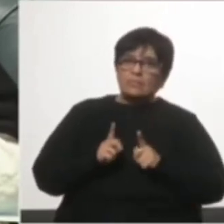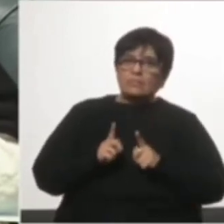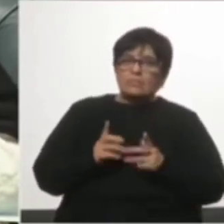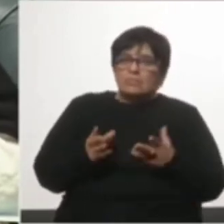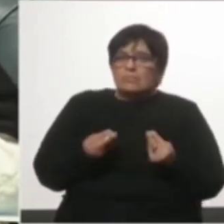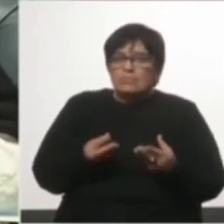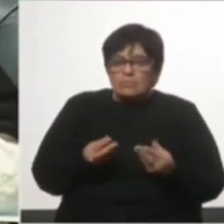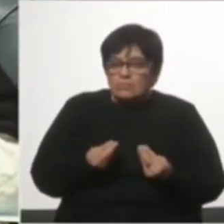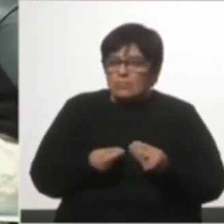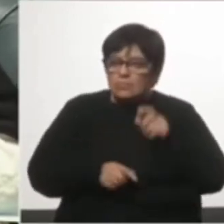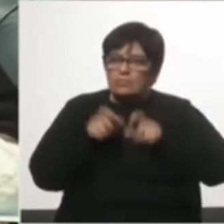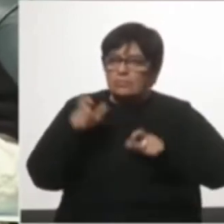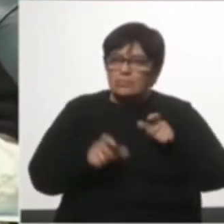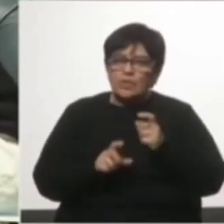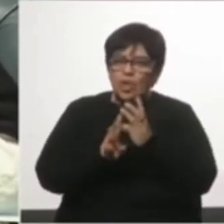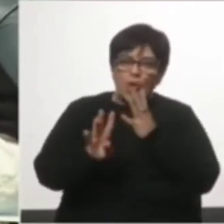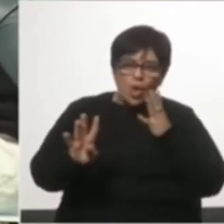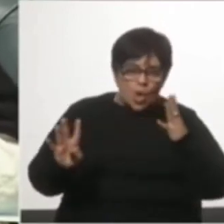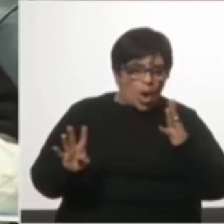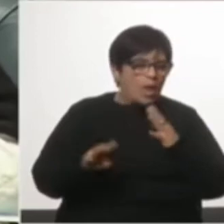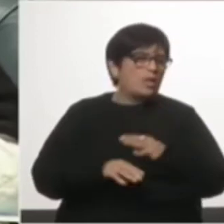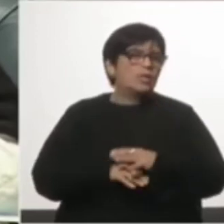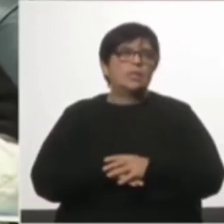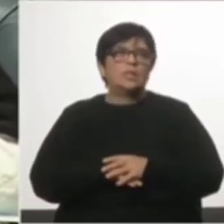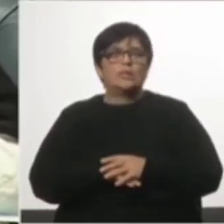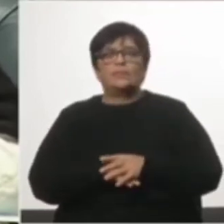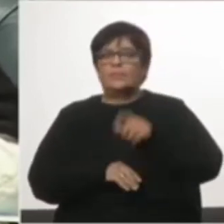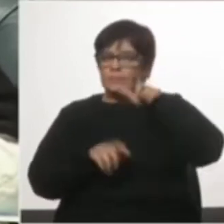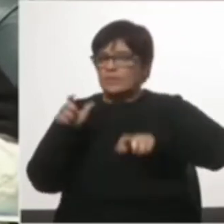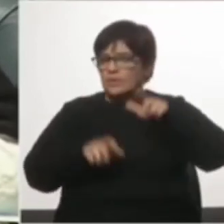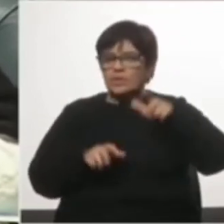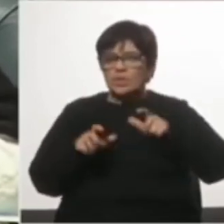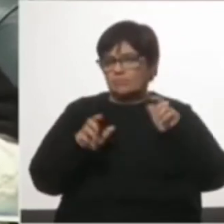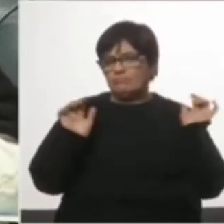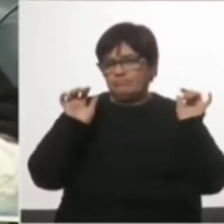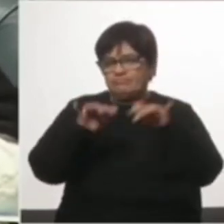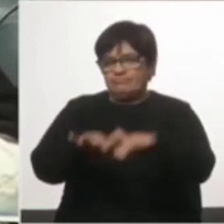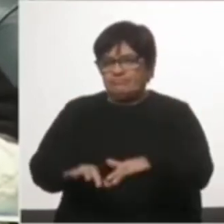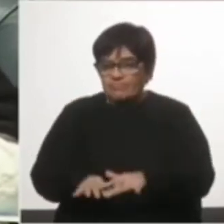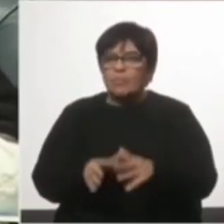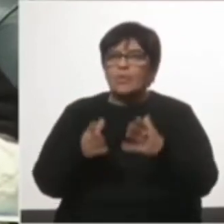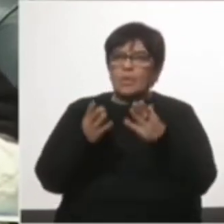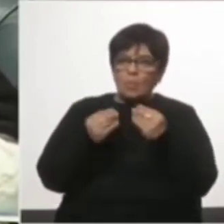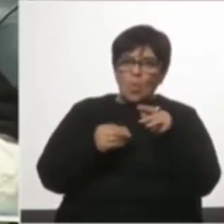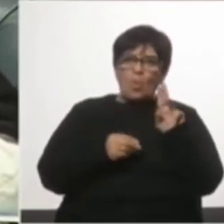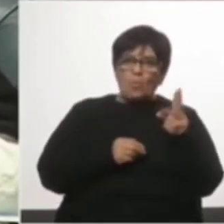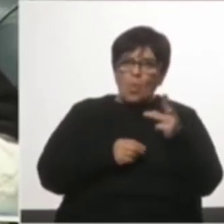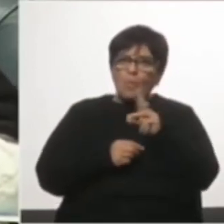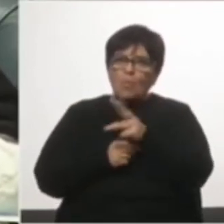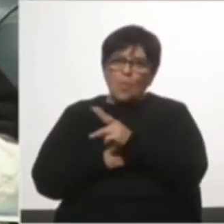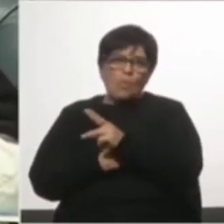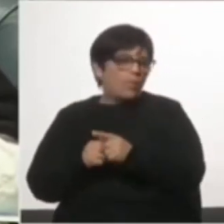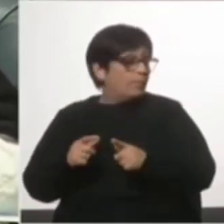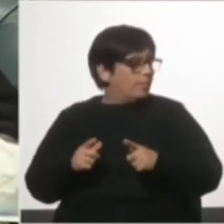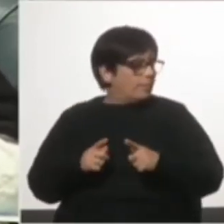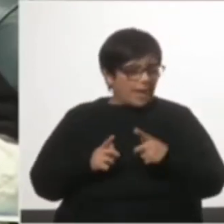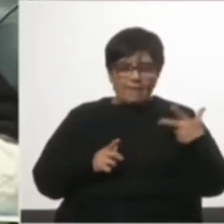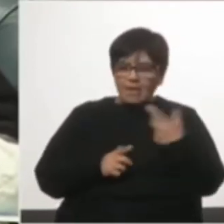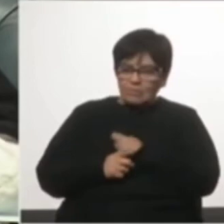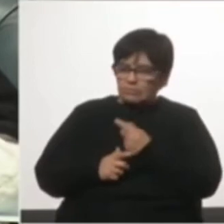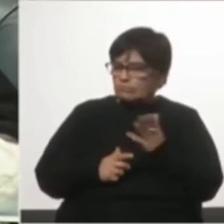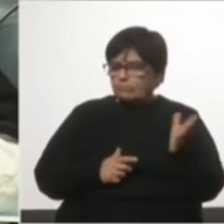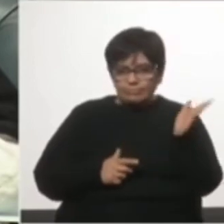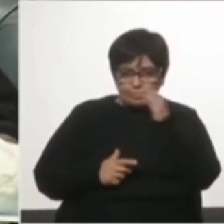donde hubo colas, donde hubo gente aglomerada, donde hubo fallecimientos a la espera de la